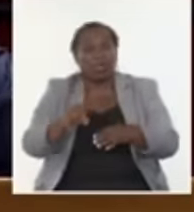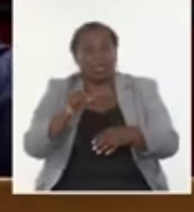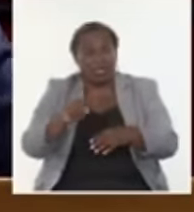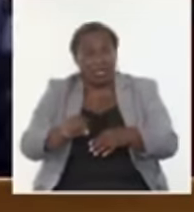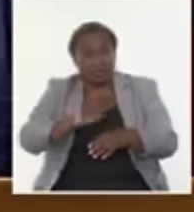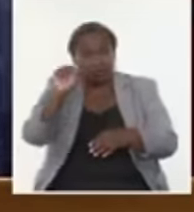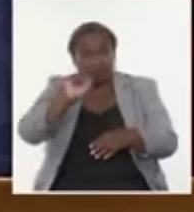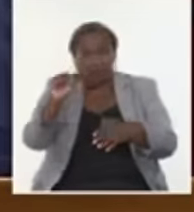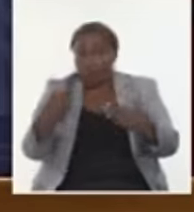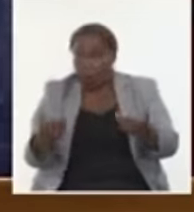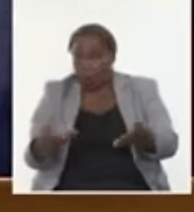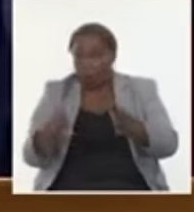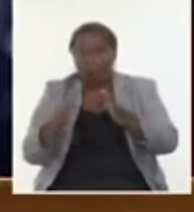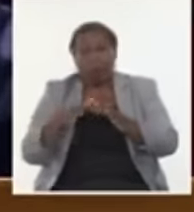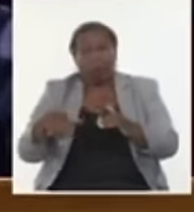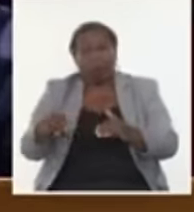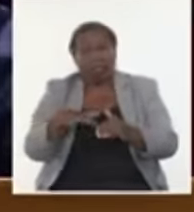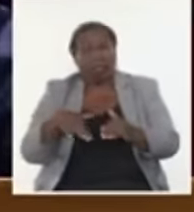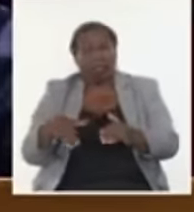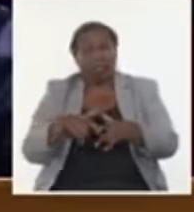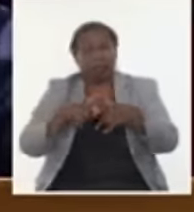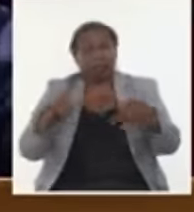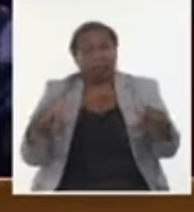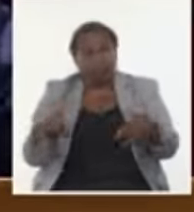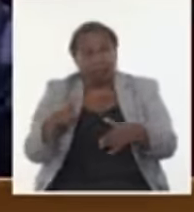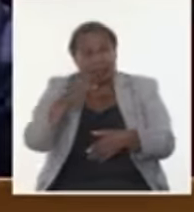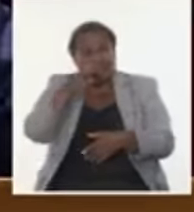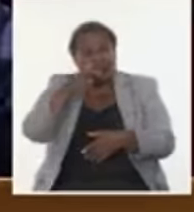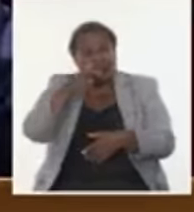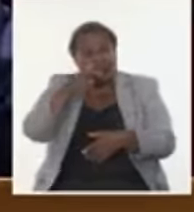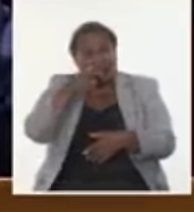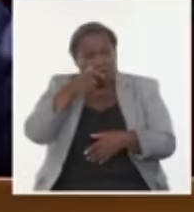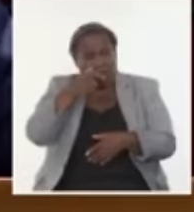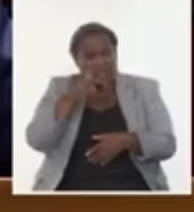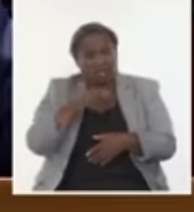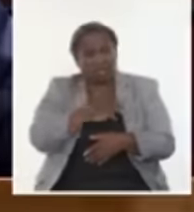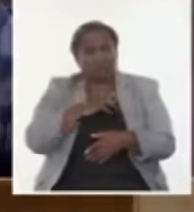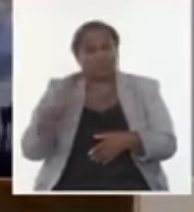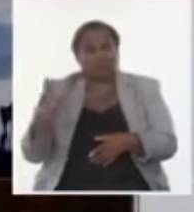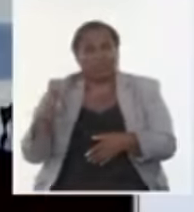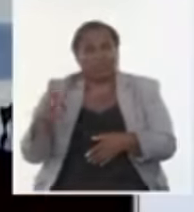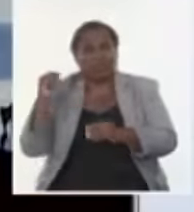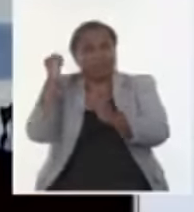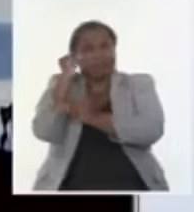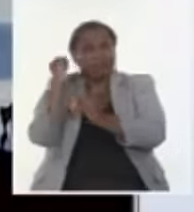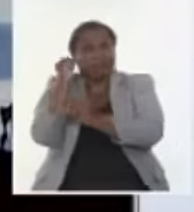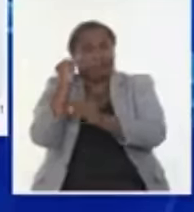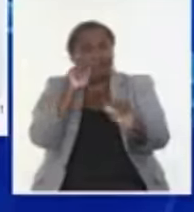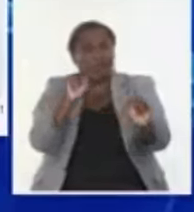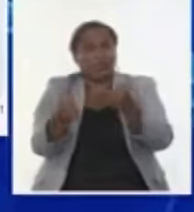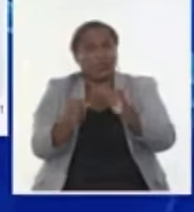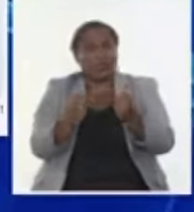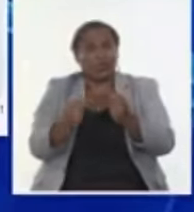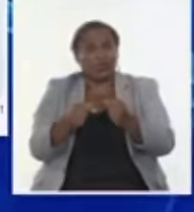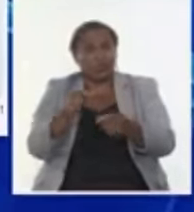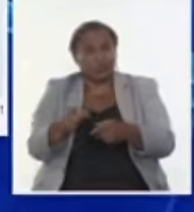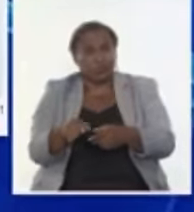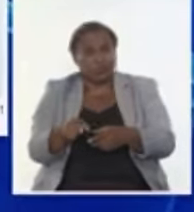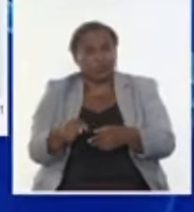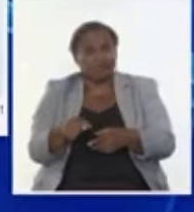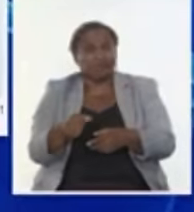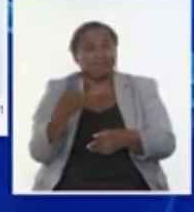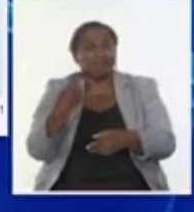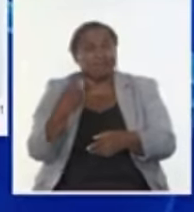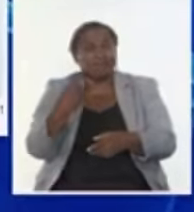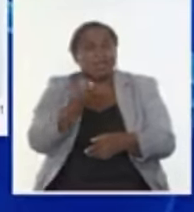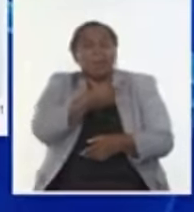comunidad. Incrementar la vigilancia y la combatividad revolucionaria. Fortalecer el control popular. Necesitamos que el